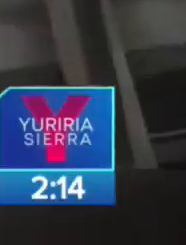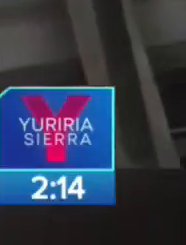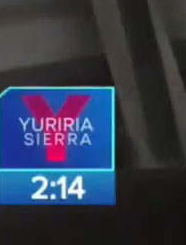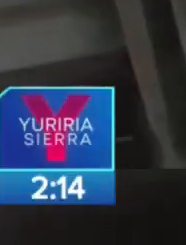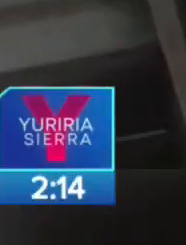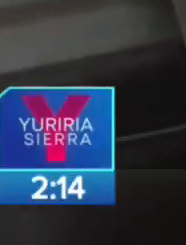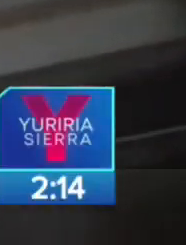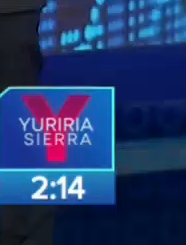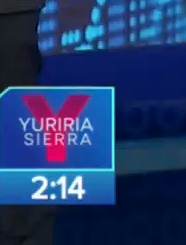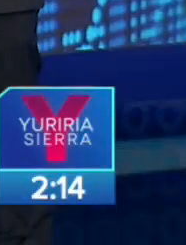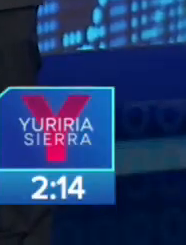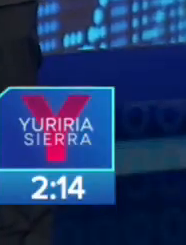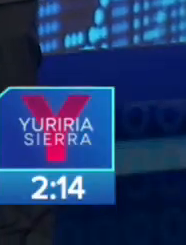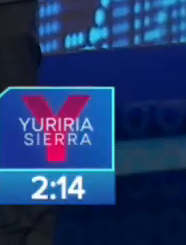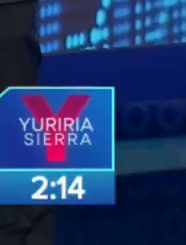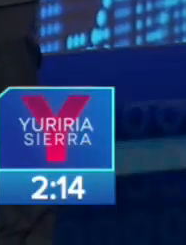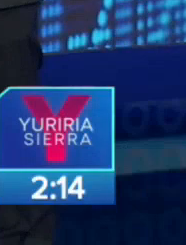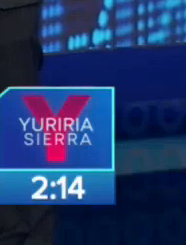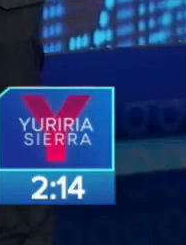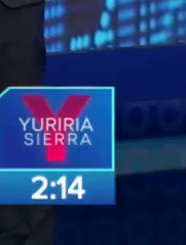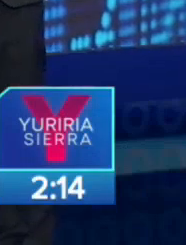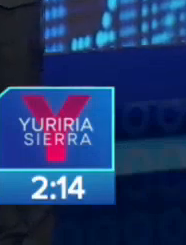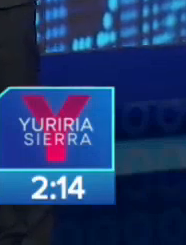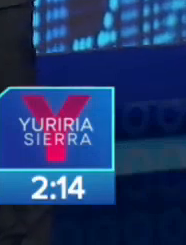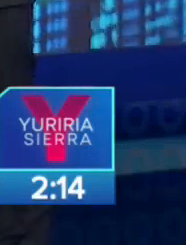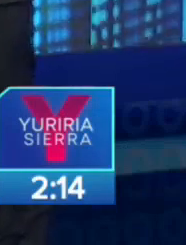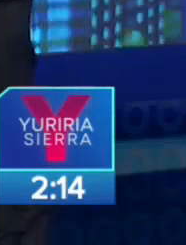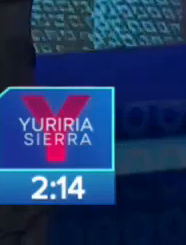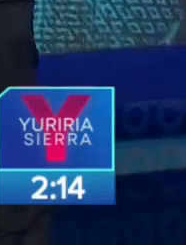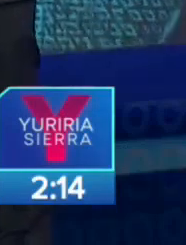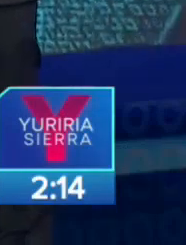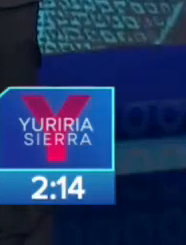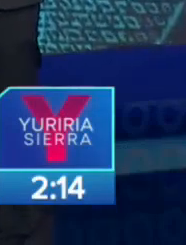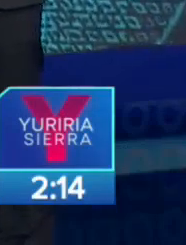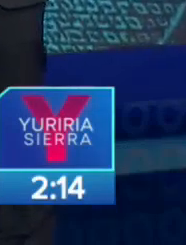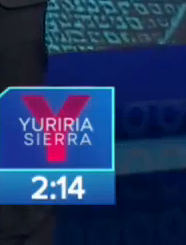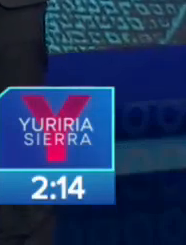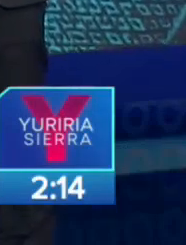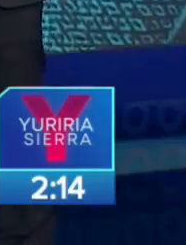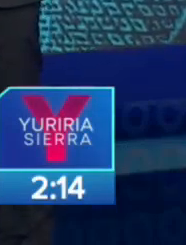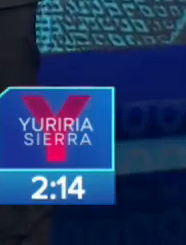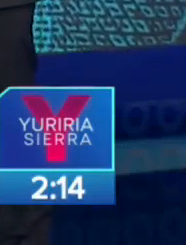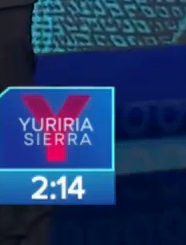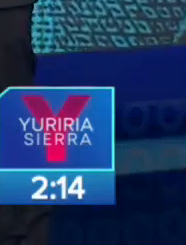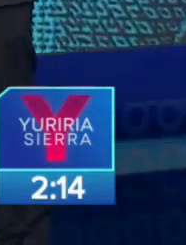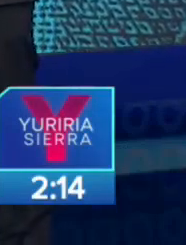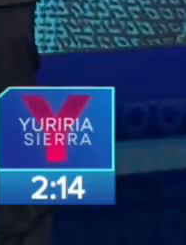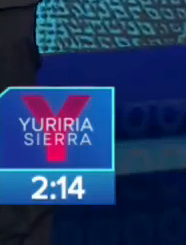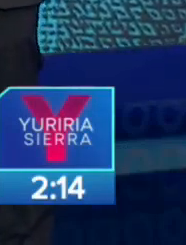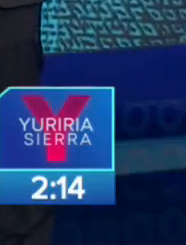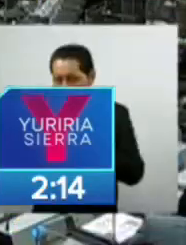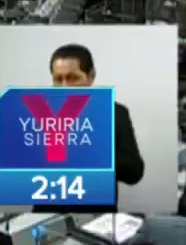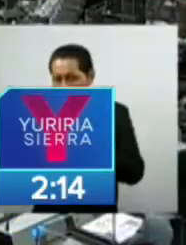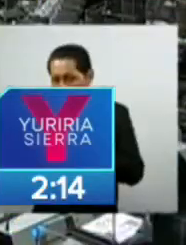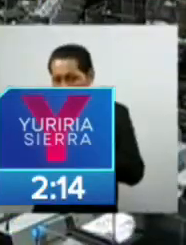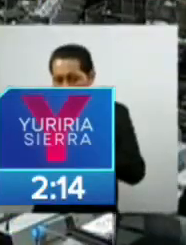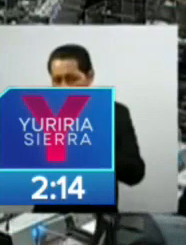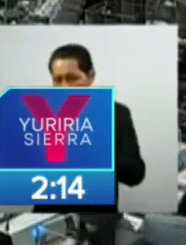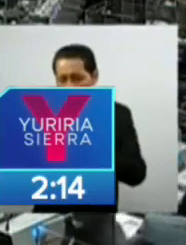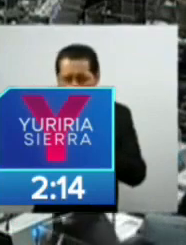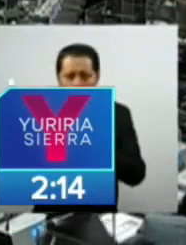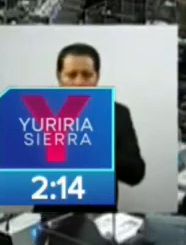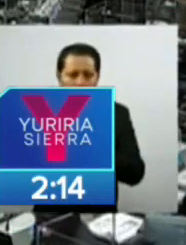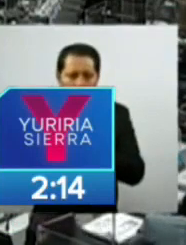ello. Así que pues se ve medio complicado. Ya quedaron aprobados los cambios fiscales para el próximo año, que son conocidos como